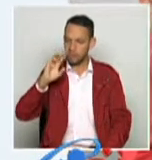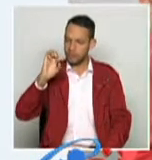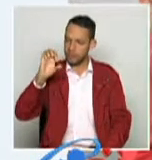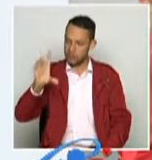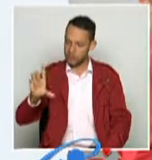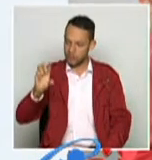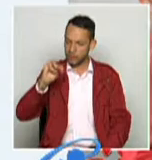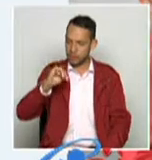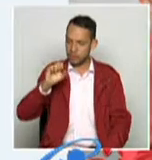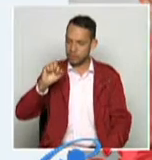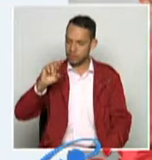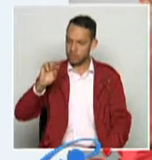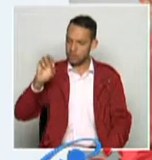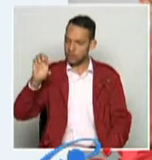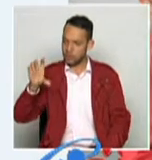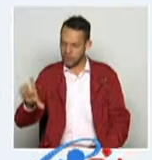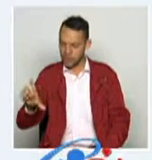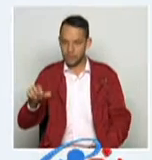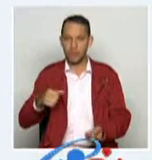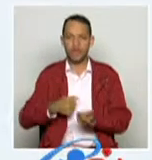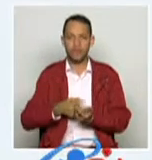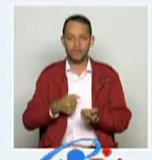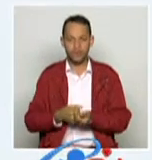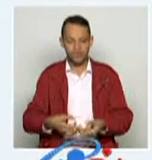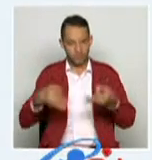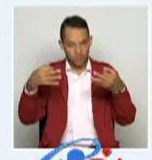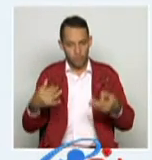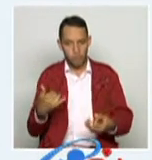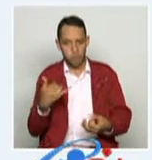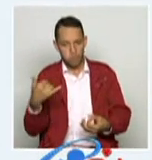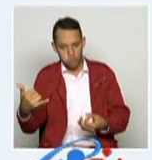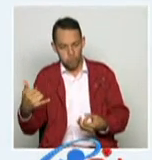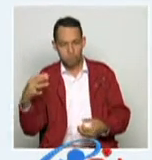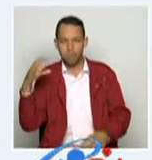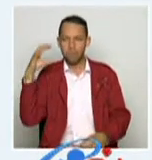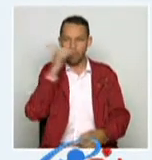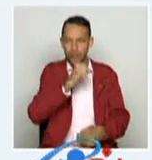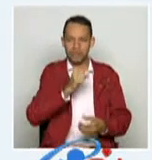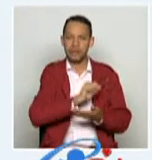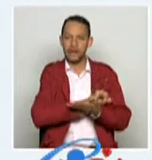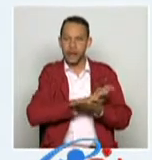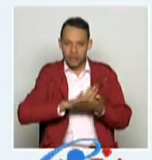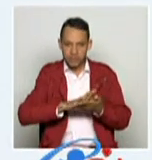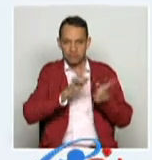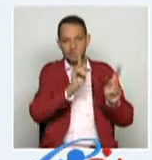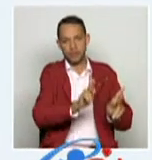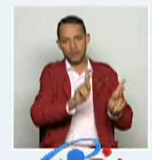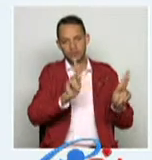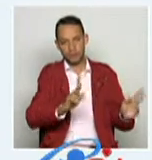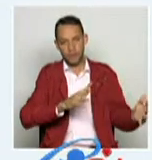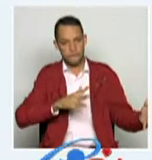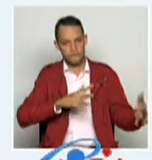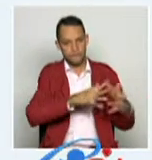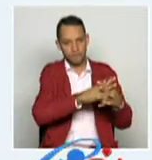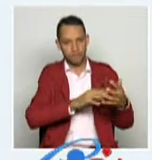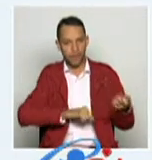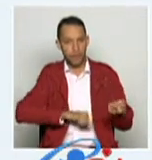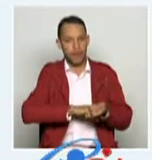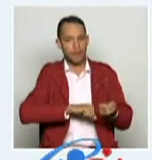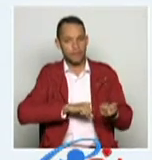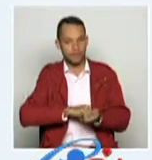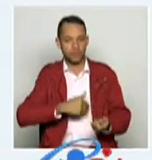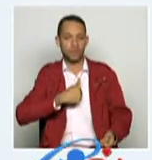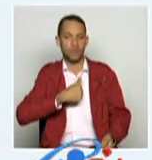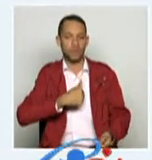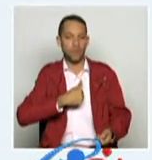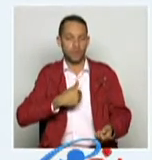la Fundación Pequeño Corazón, y allí lo que vamos a brindar es atención gratuita en exámenes de corazón,